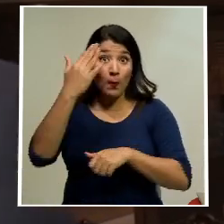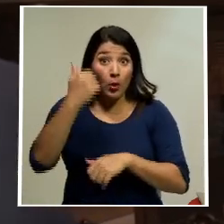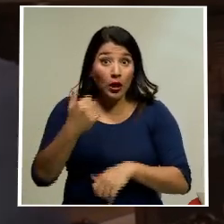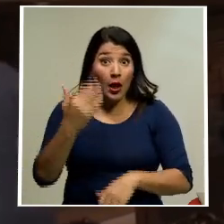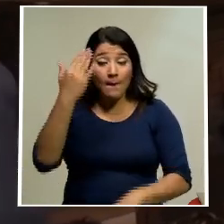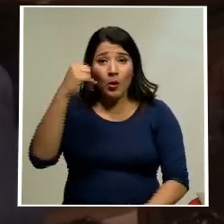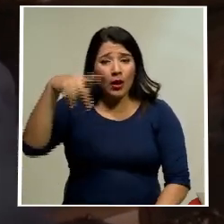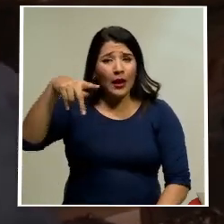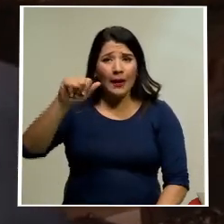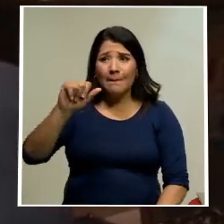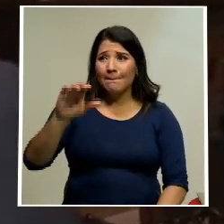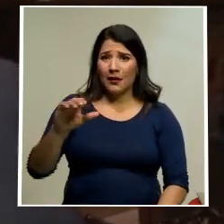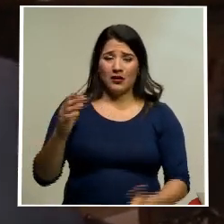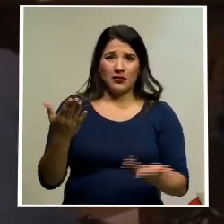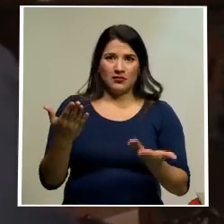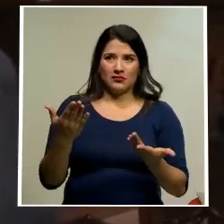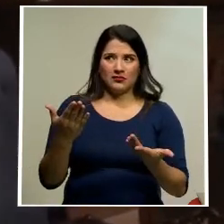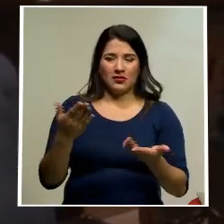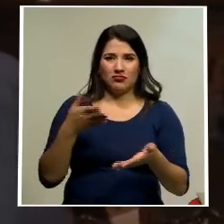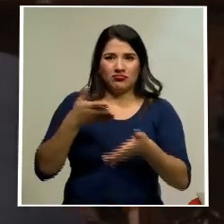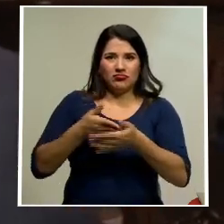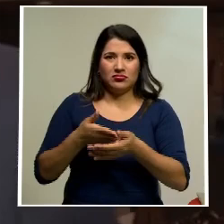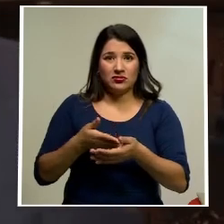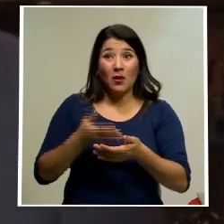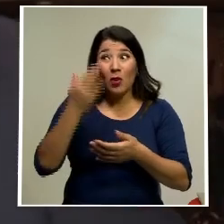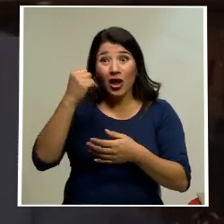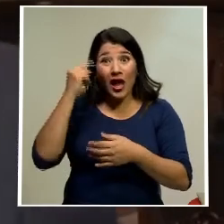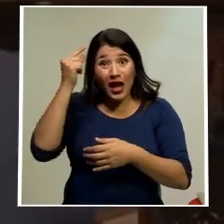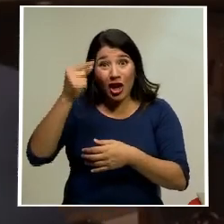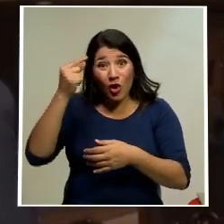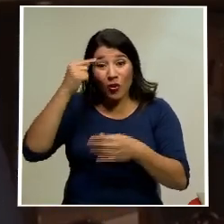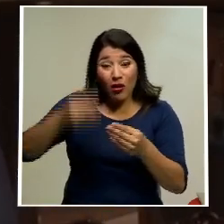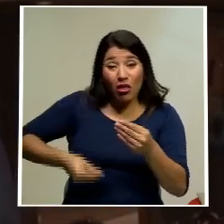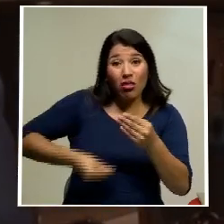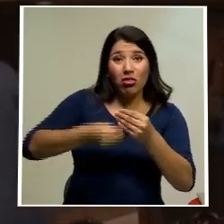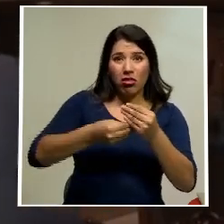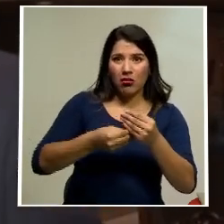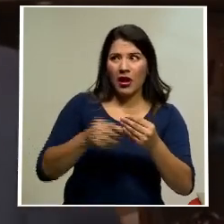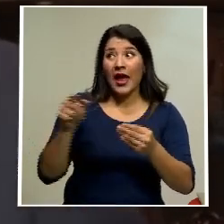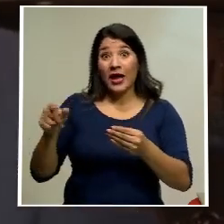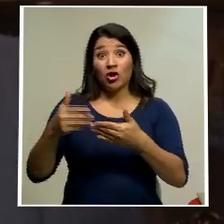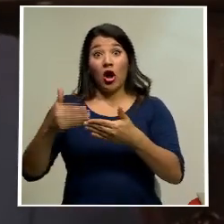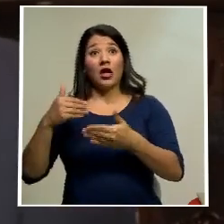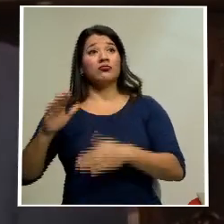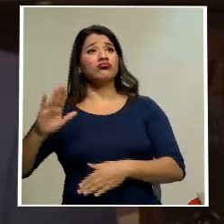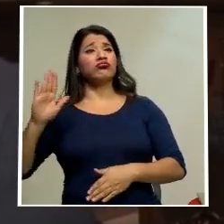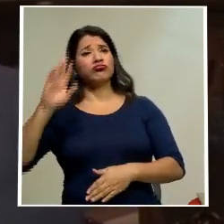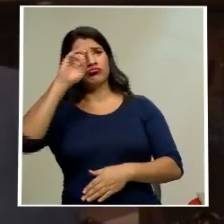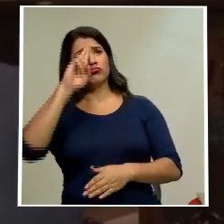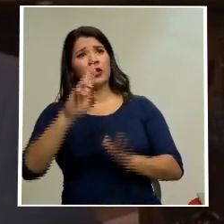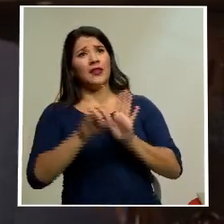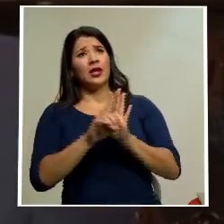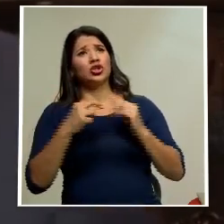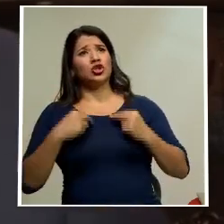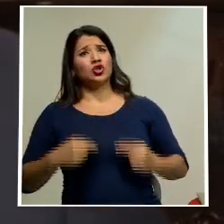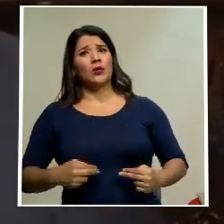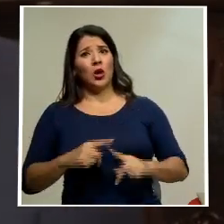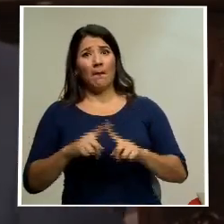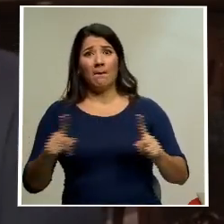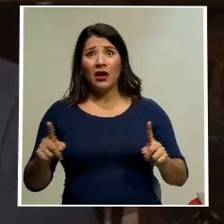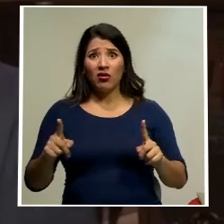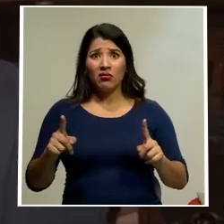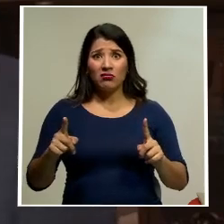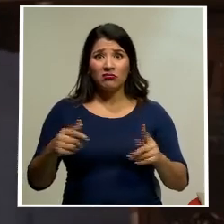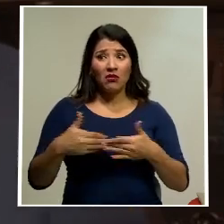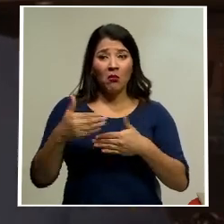totalmente retratado en este caso. Ellos transaron eso, juraron proteger los derechos humanos y los transaron como moneda de cambio, a cambio de